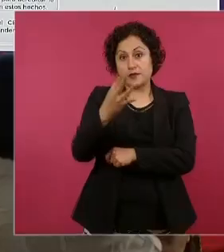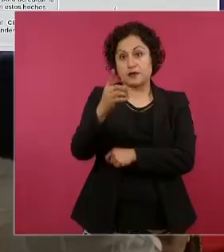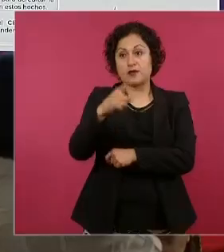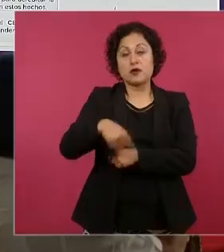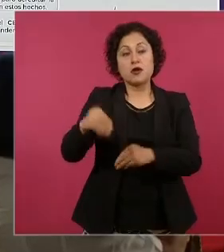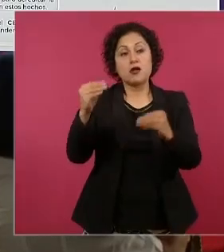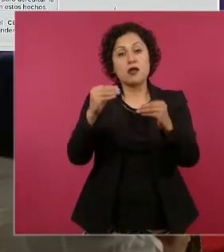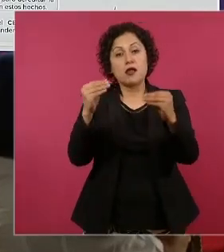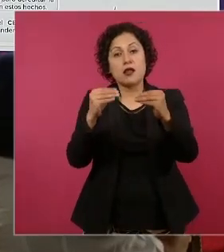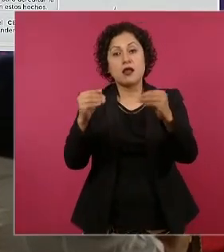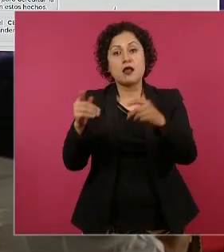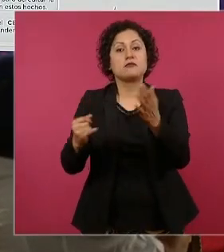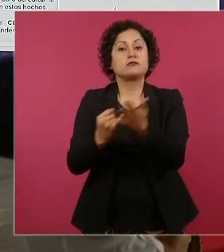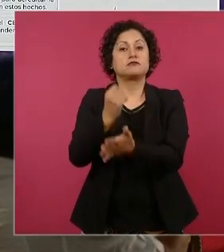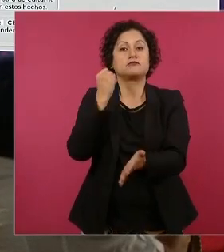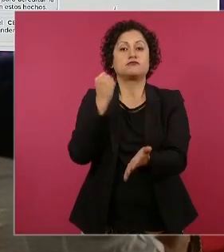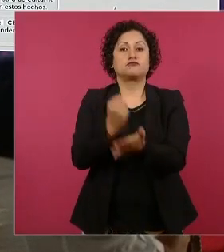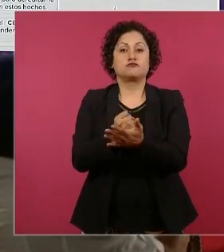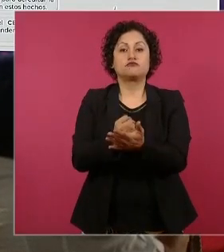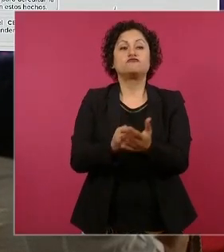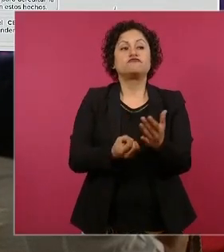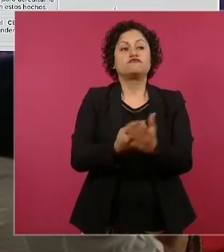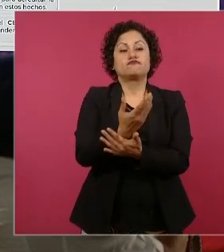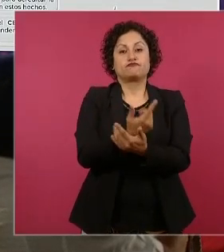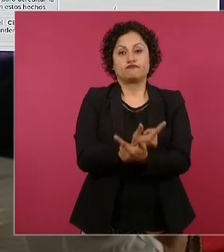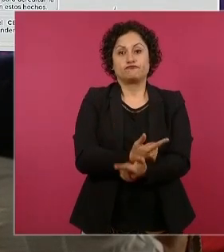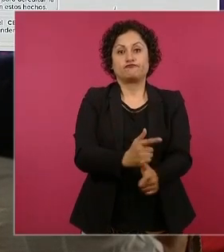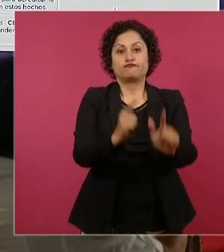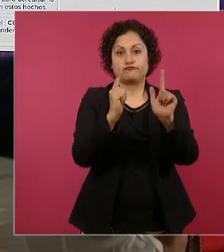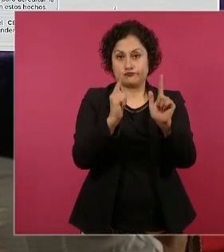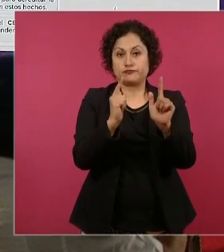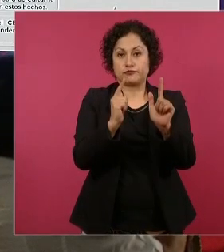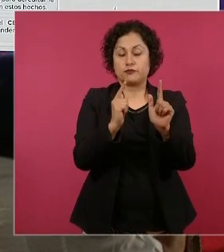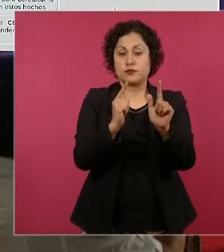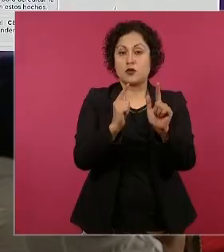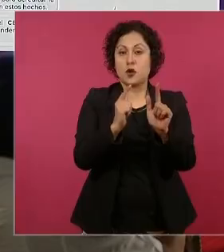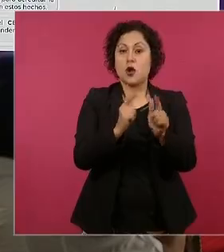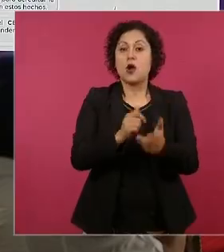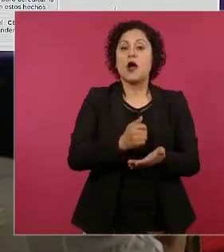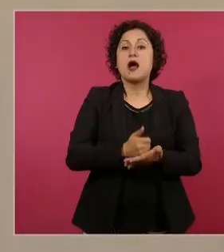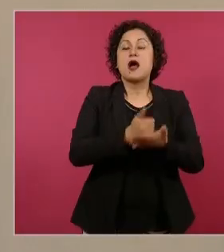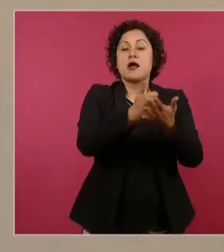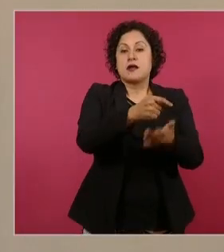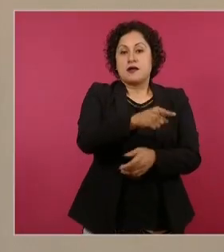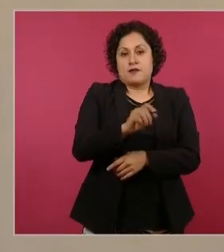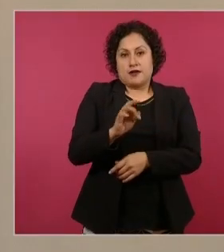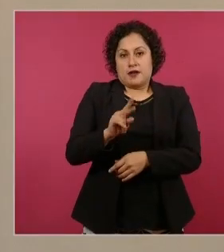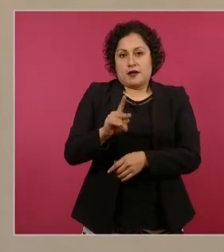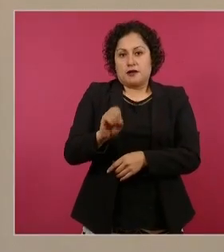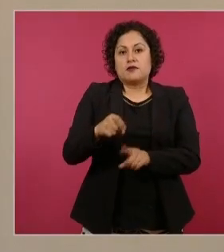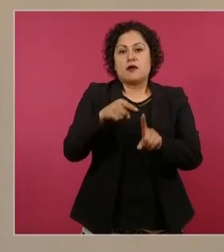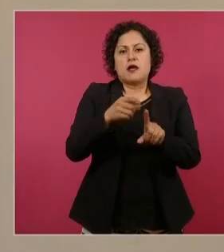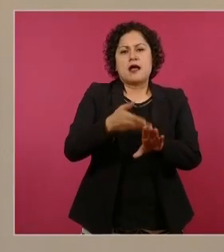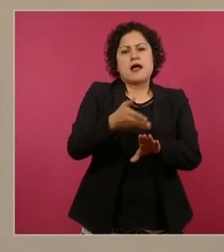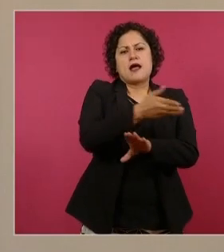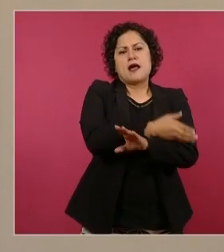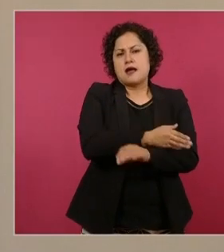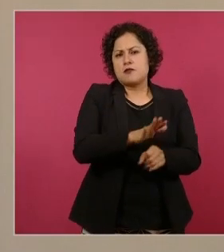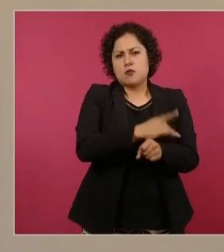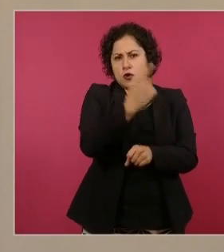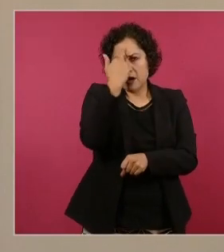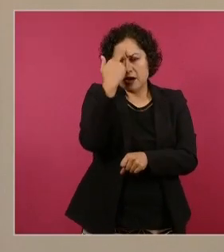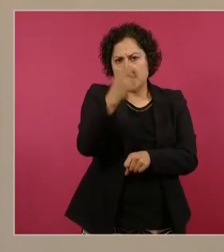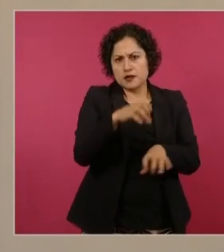fallo absolutorio en favor de Fernando Emanuel, quien había sido procesado por el delito de homicidio en grado de